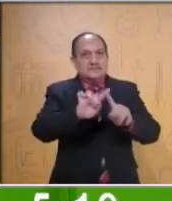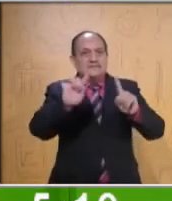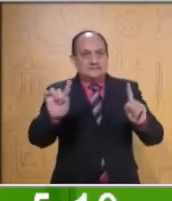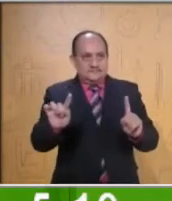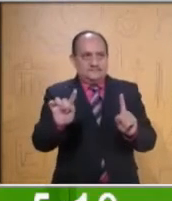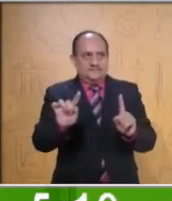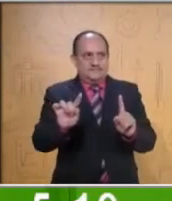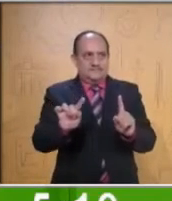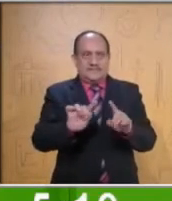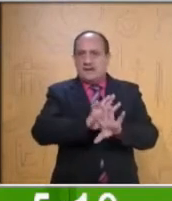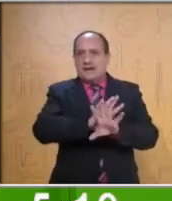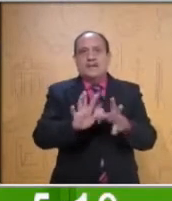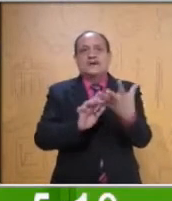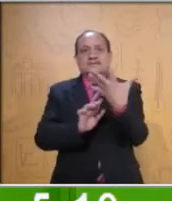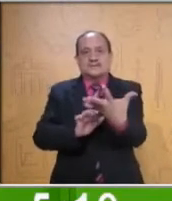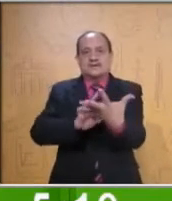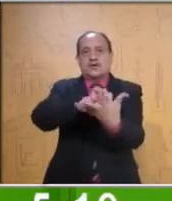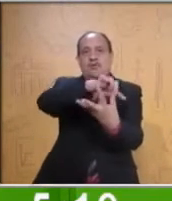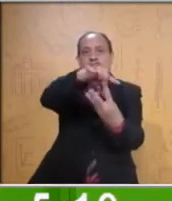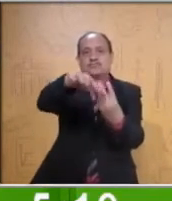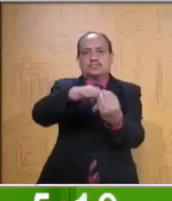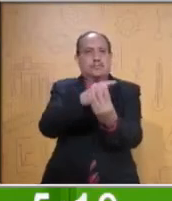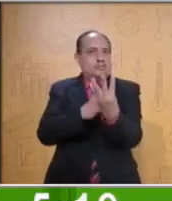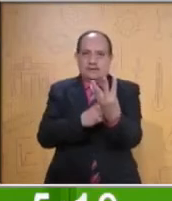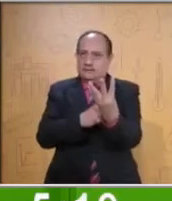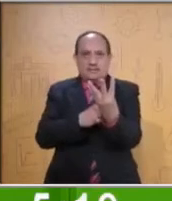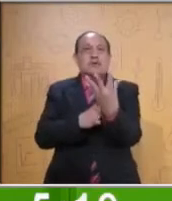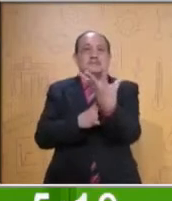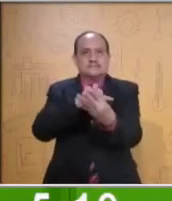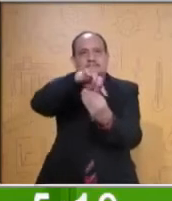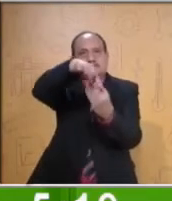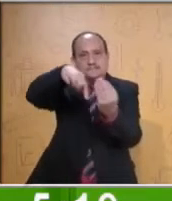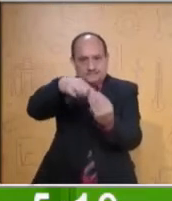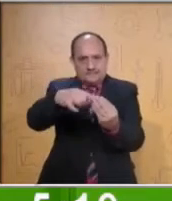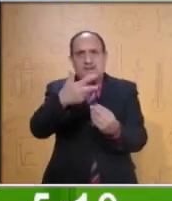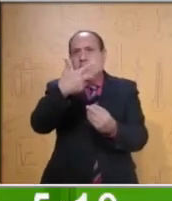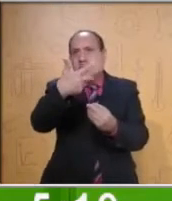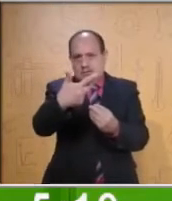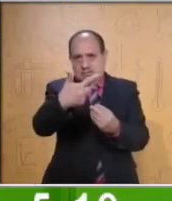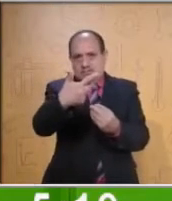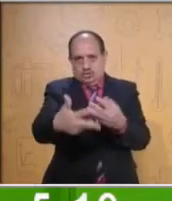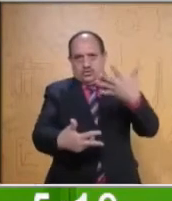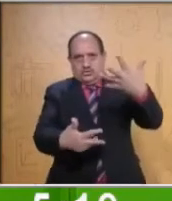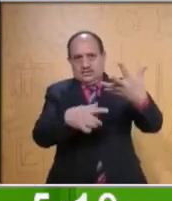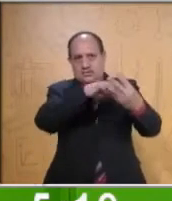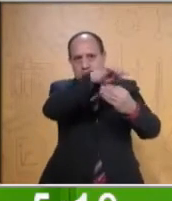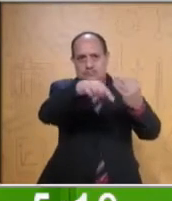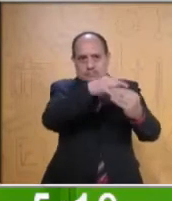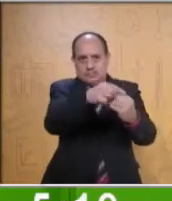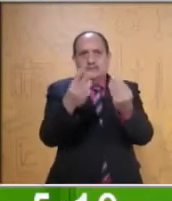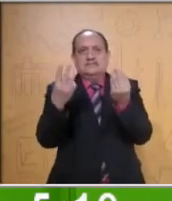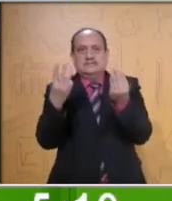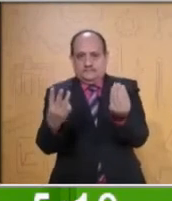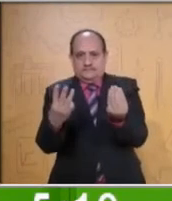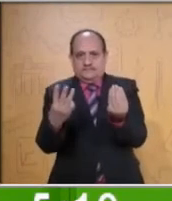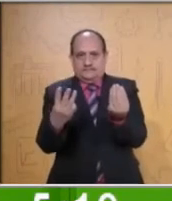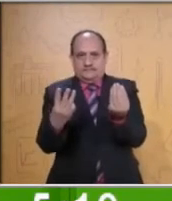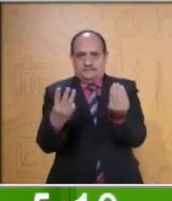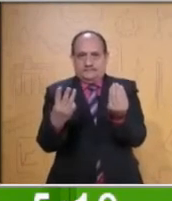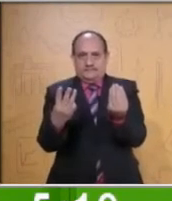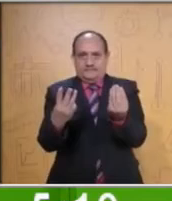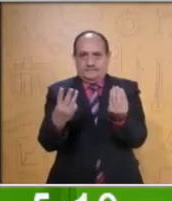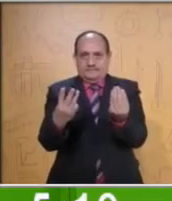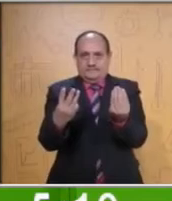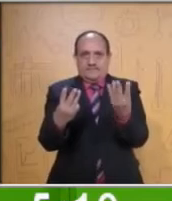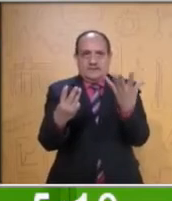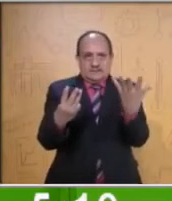formando conjuntos de 5 elementos. Luego voy a poner que el 8 también son 3 personas que nos dijeron que había